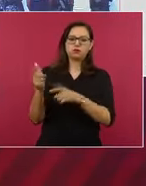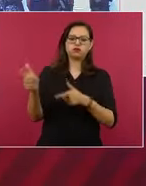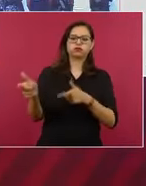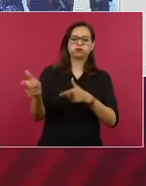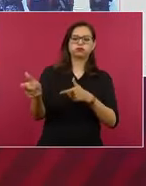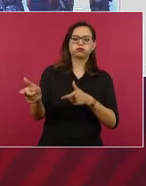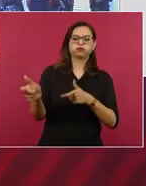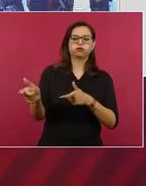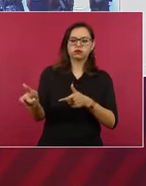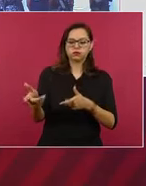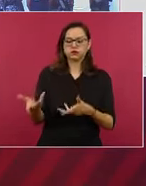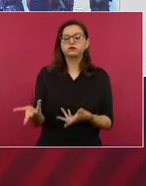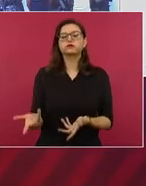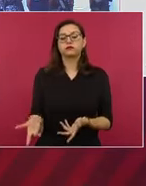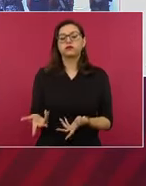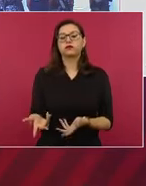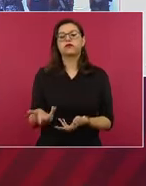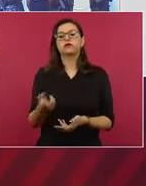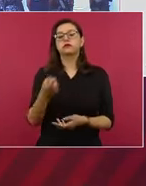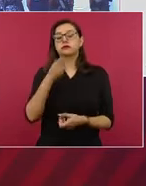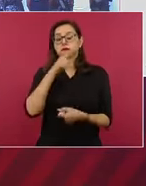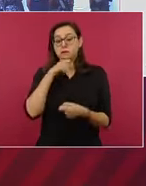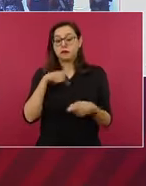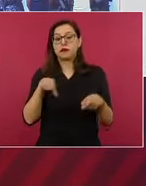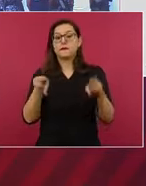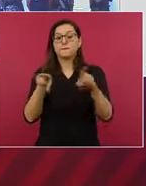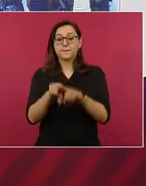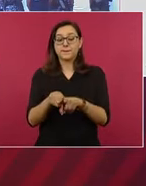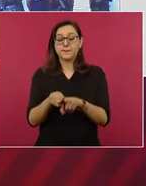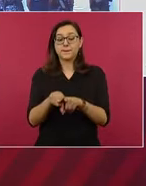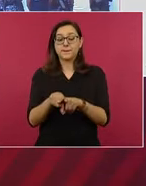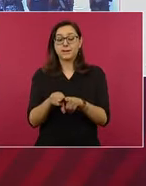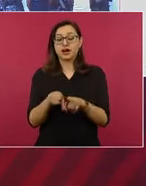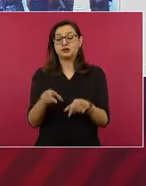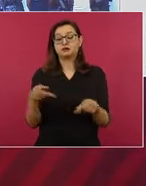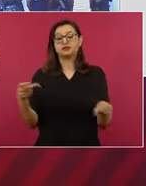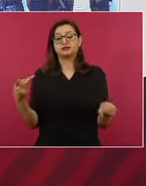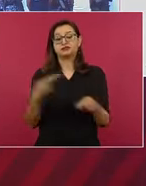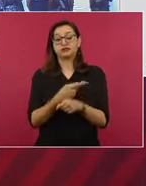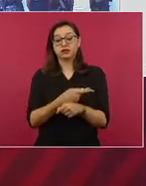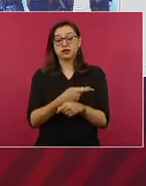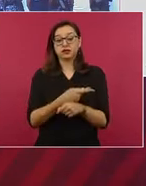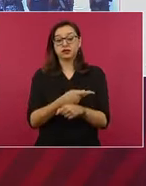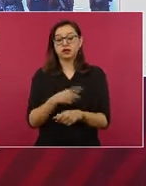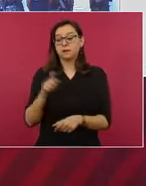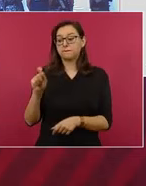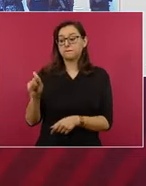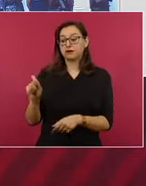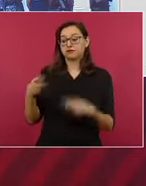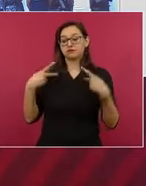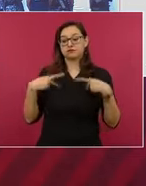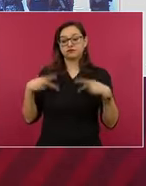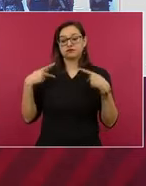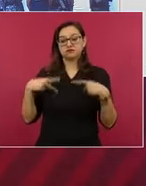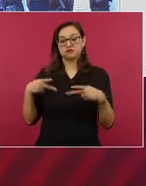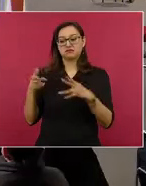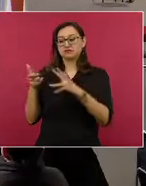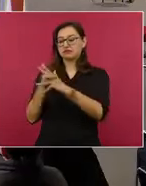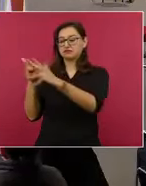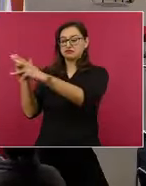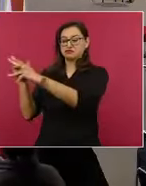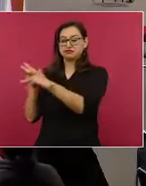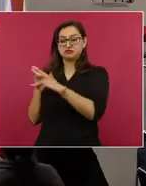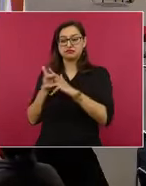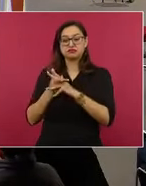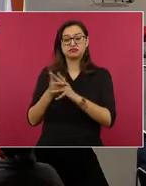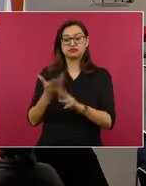más importante es que están relacionados con el multihomicidio de 20 personas en Sinapécuaro